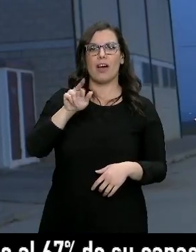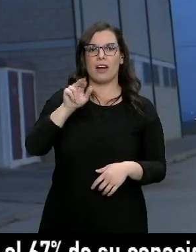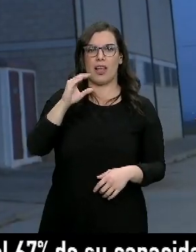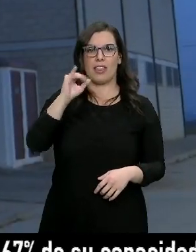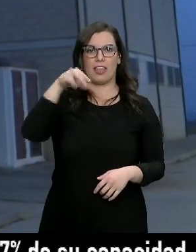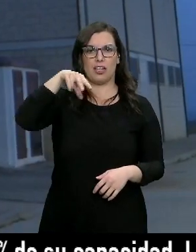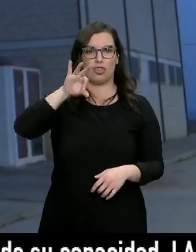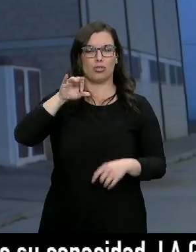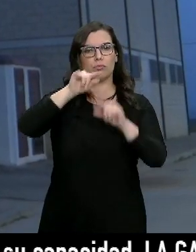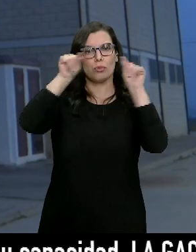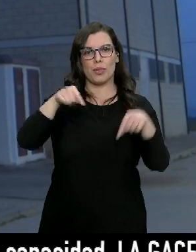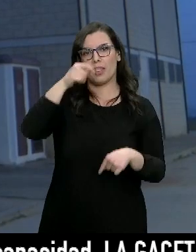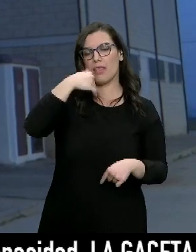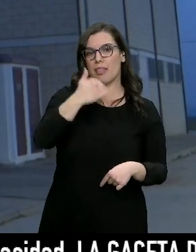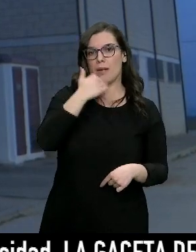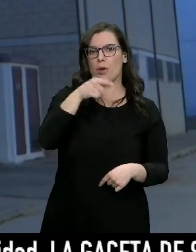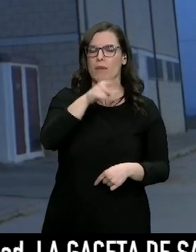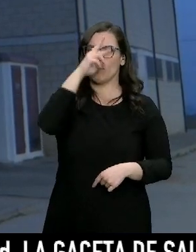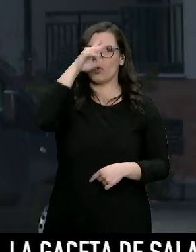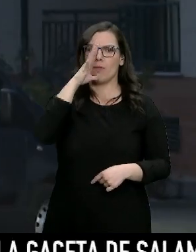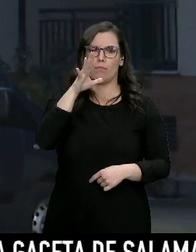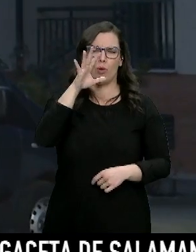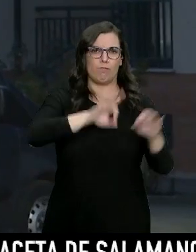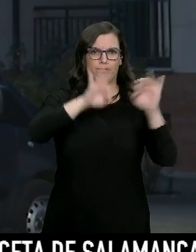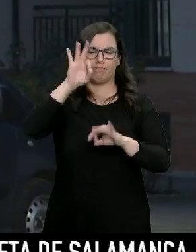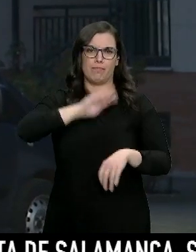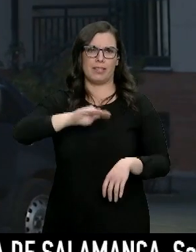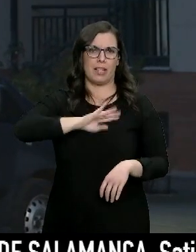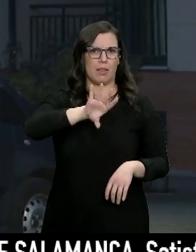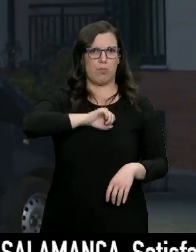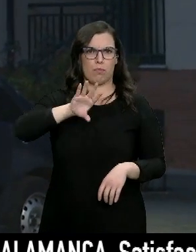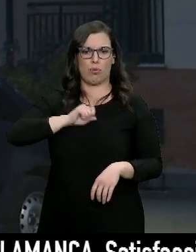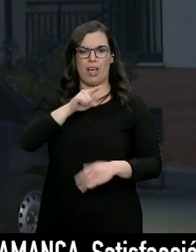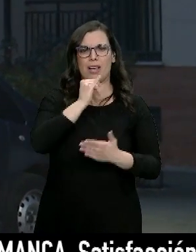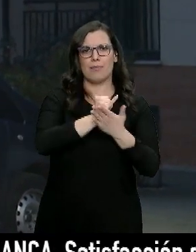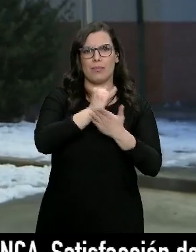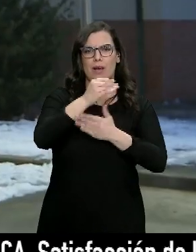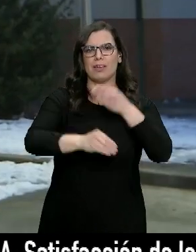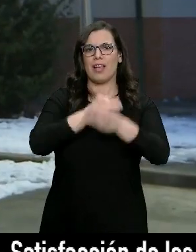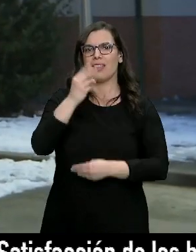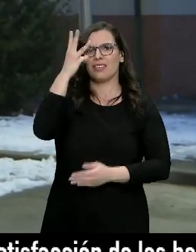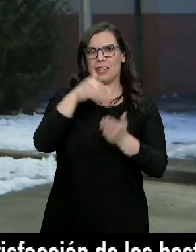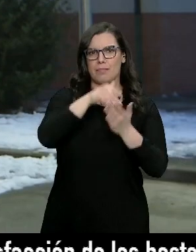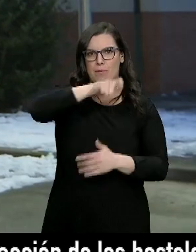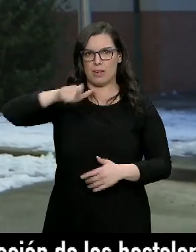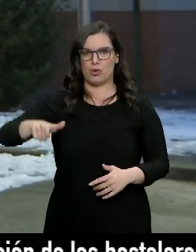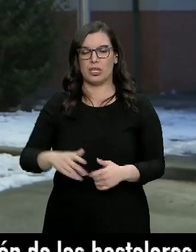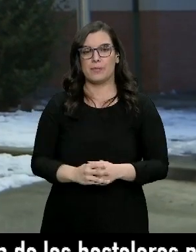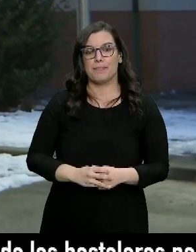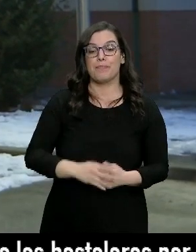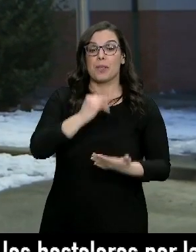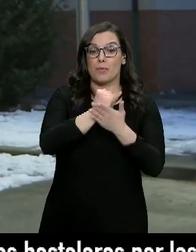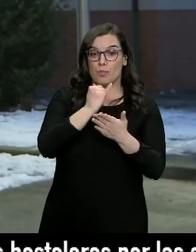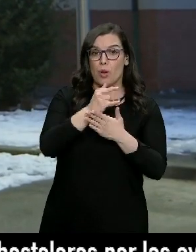que preocupa por su alta incidencia de casos de COVID. En esta localidad se van a realizar test a 3.000 personas. El cribado